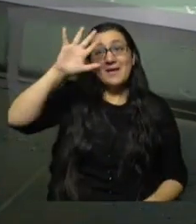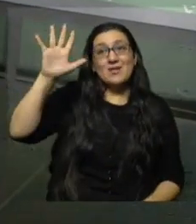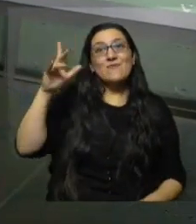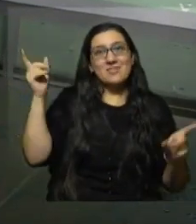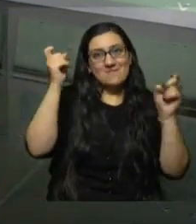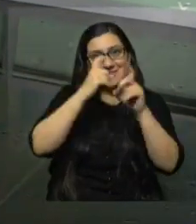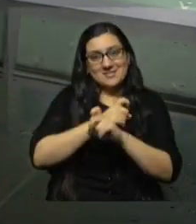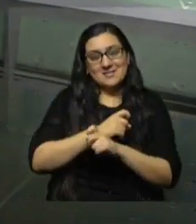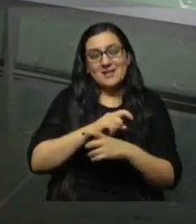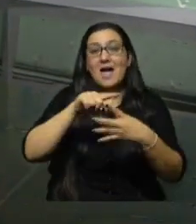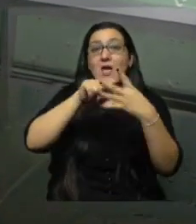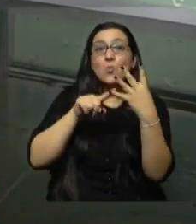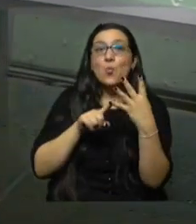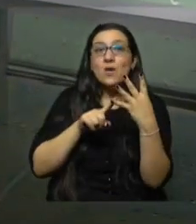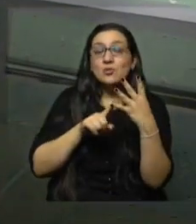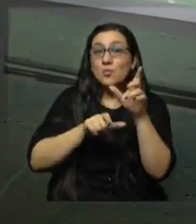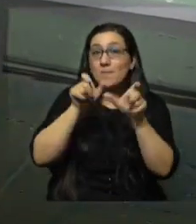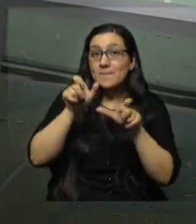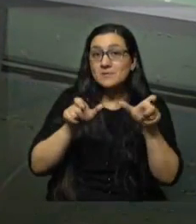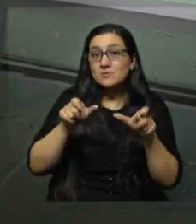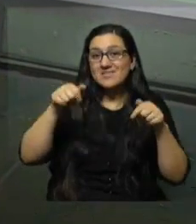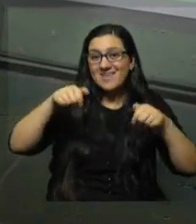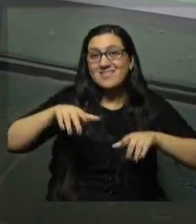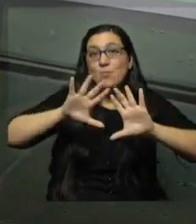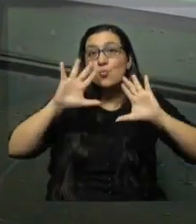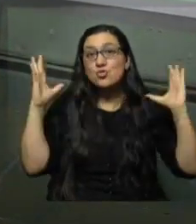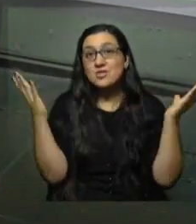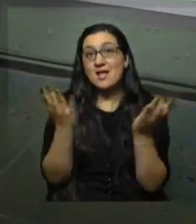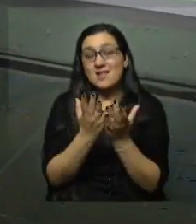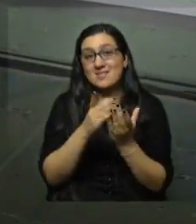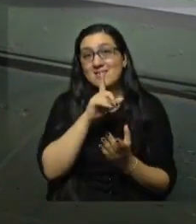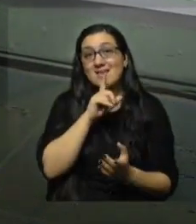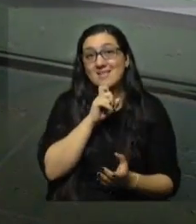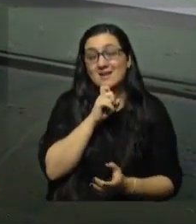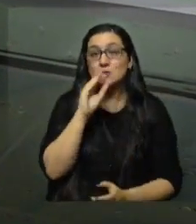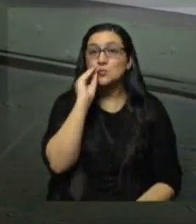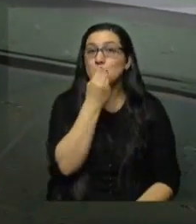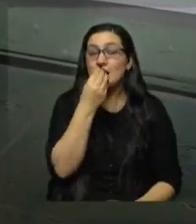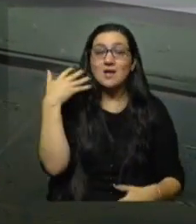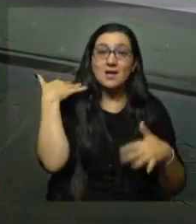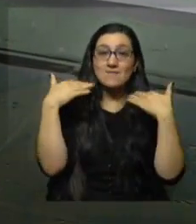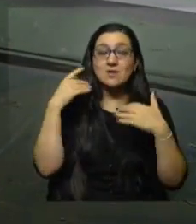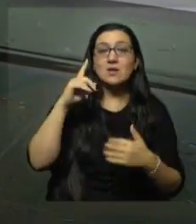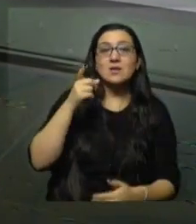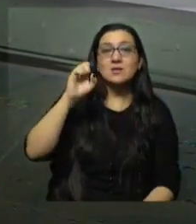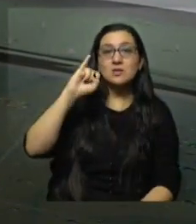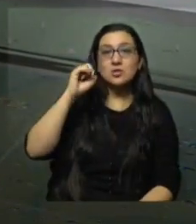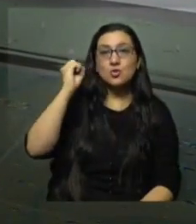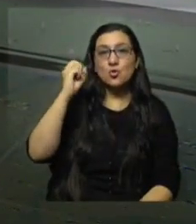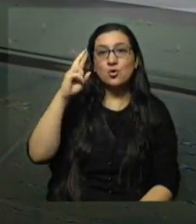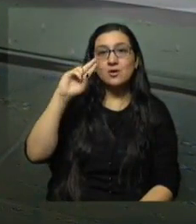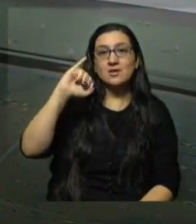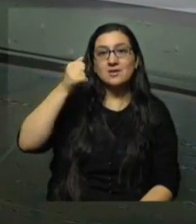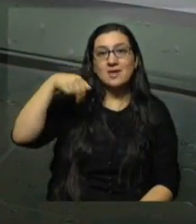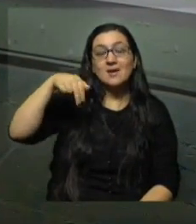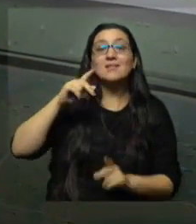Hay cuatro protagonistas de este Mundial, del Mundial de Qatar. Suárez, Cavani, Georgian y Valverde.